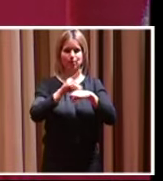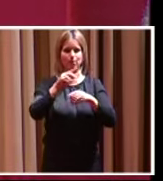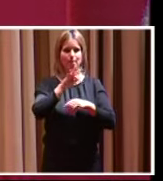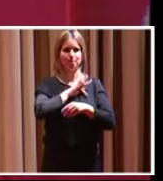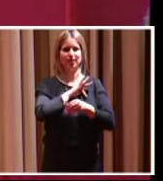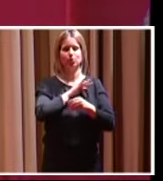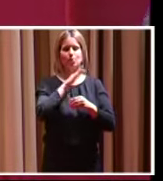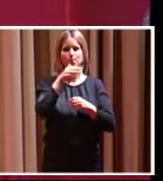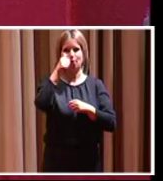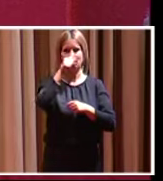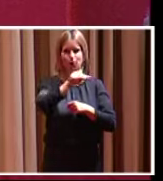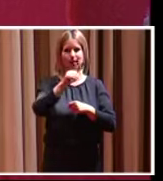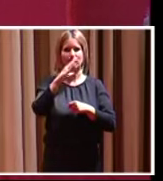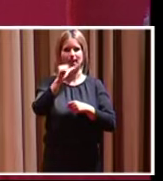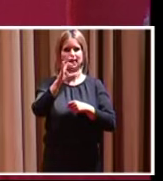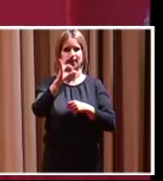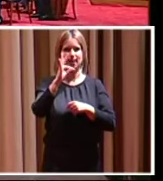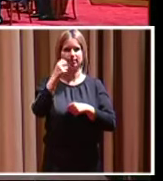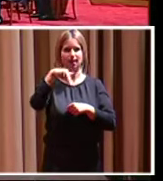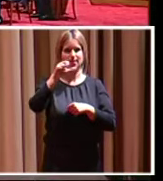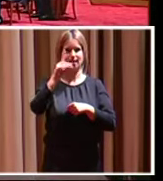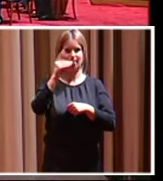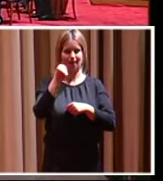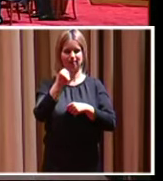a Bodegas Castañeda.